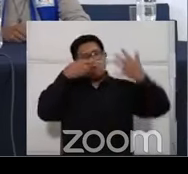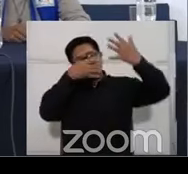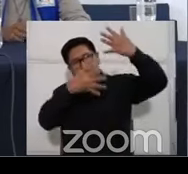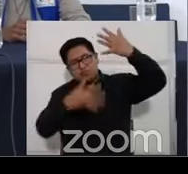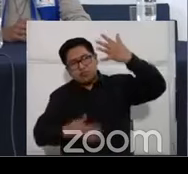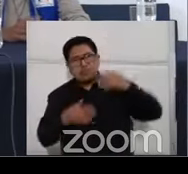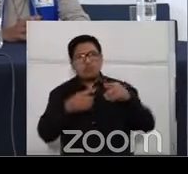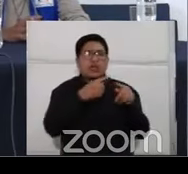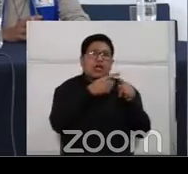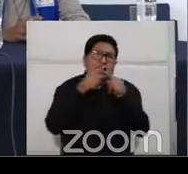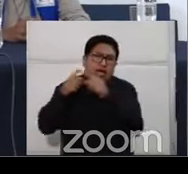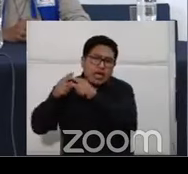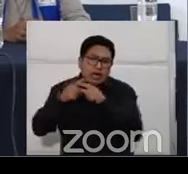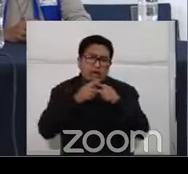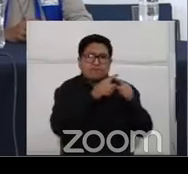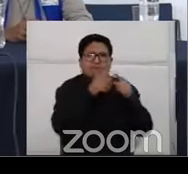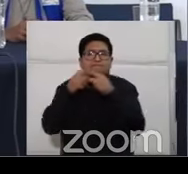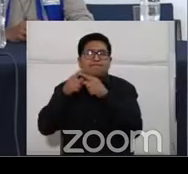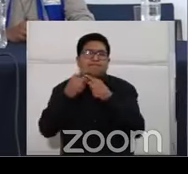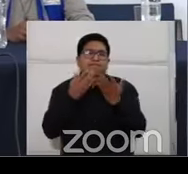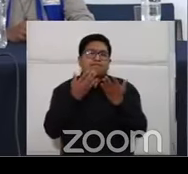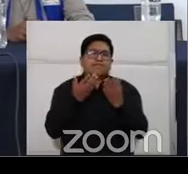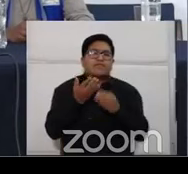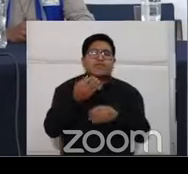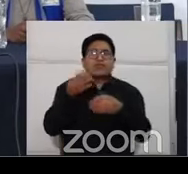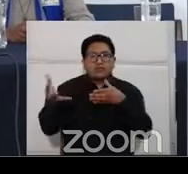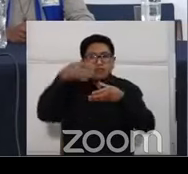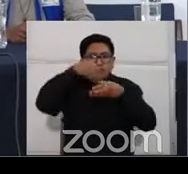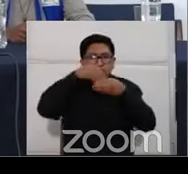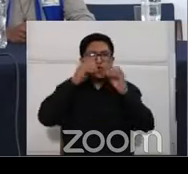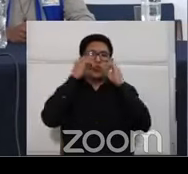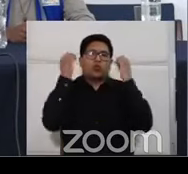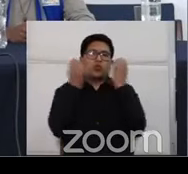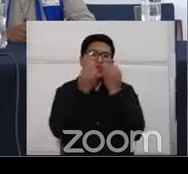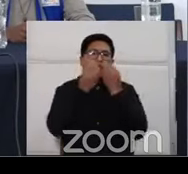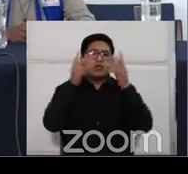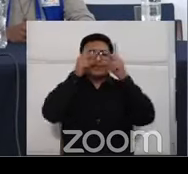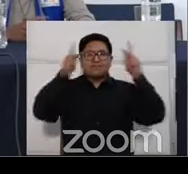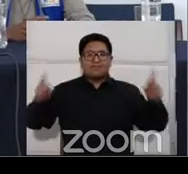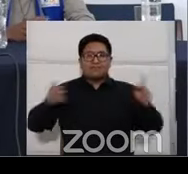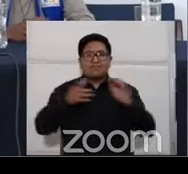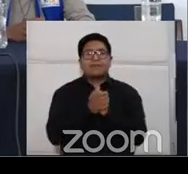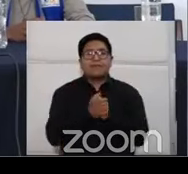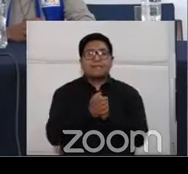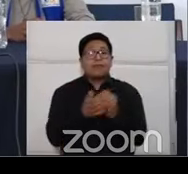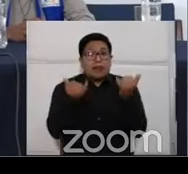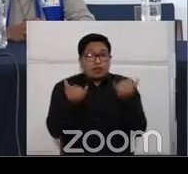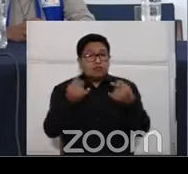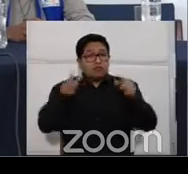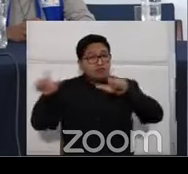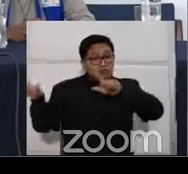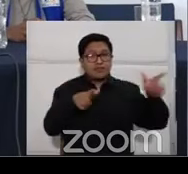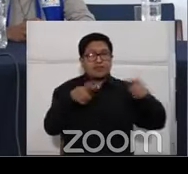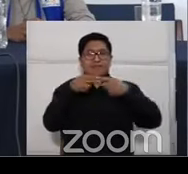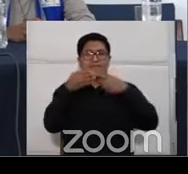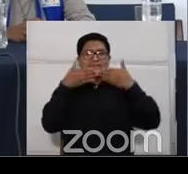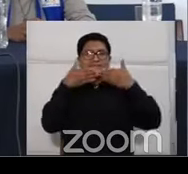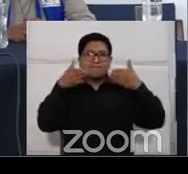externas wood y jsd puntos y que nos acompañan en este encuentro vamos a dar inicio esta actividad con la